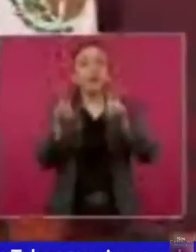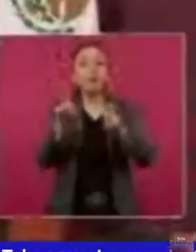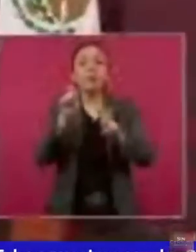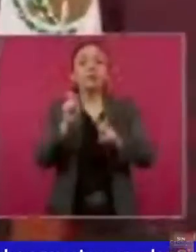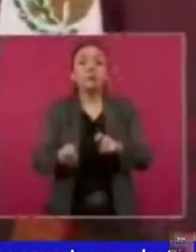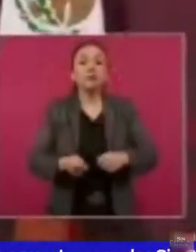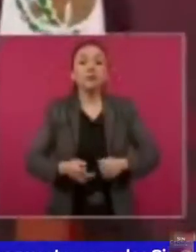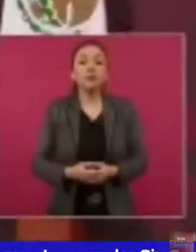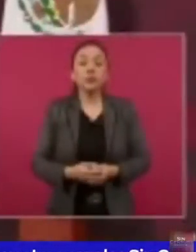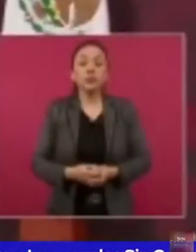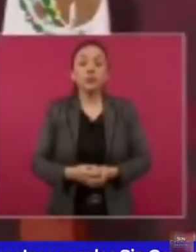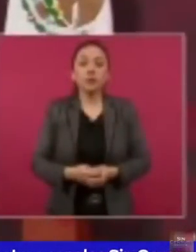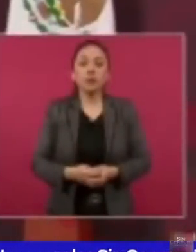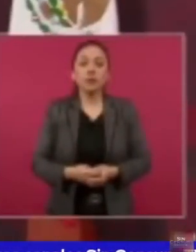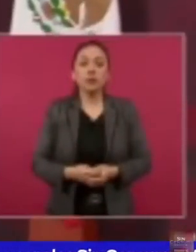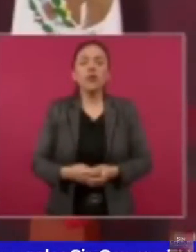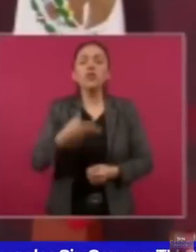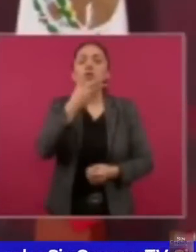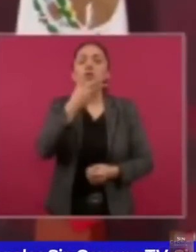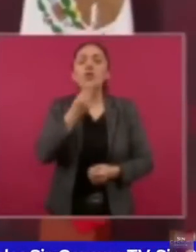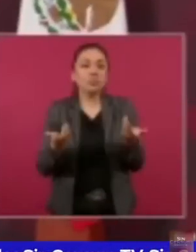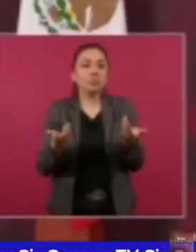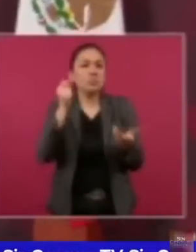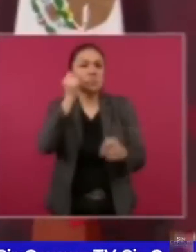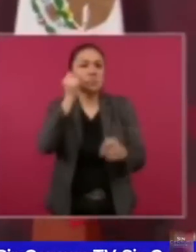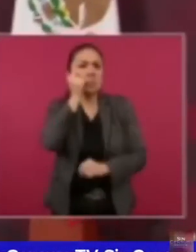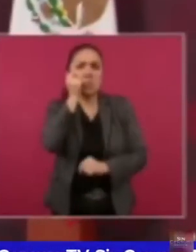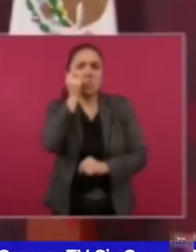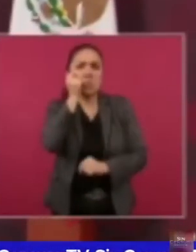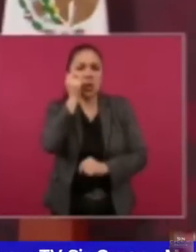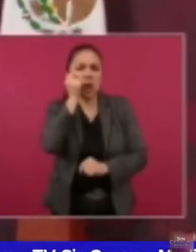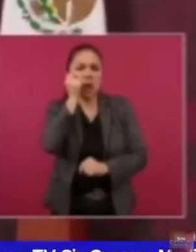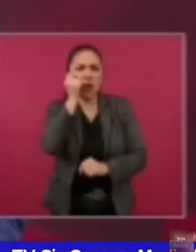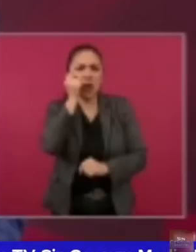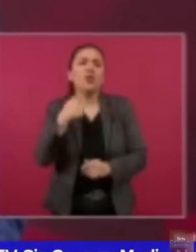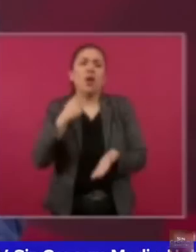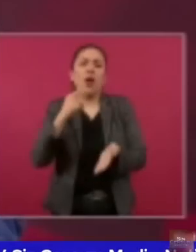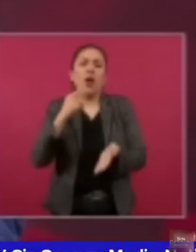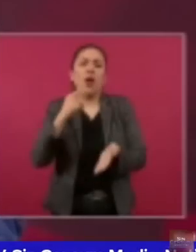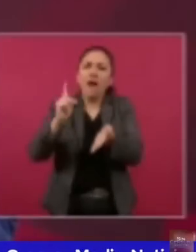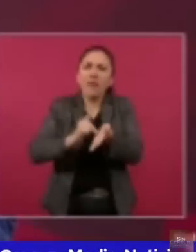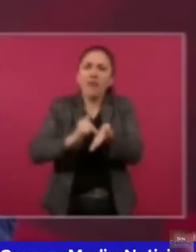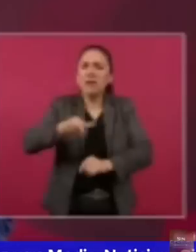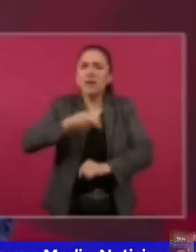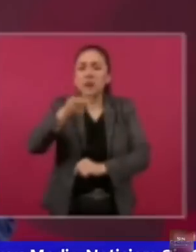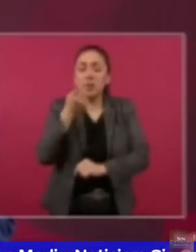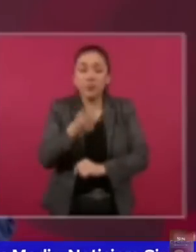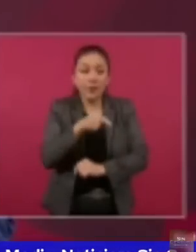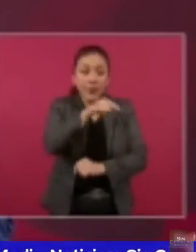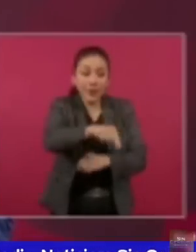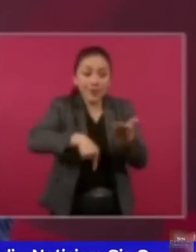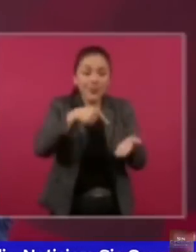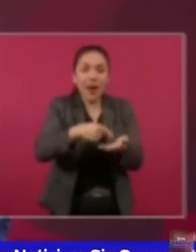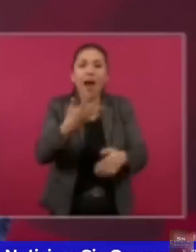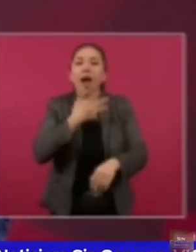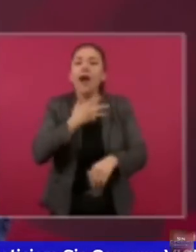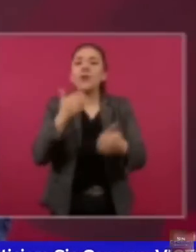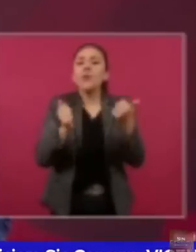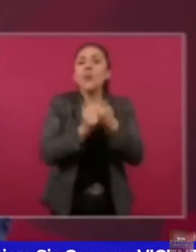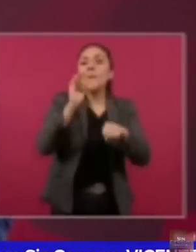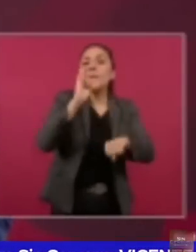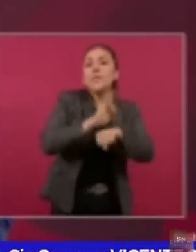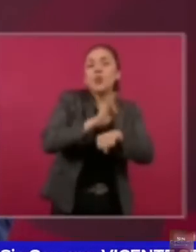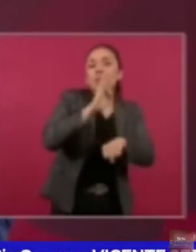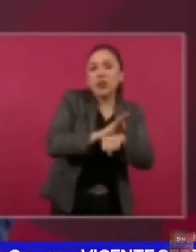que como no tiene dinero para pagar el abogado, puede que se encuentre uno de esos abogados que cobran un porcentaje una vez se gana el